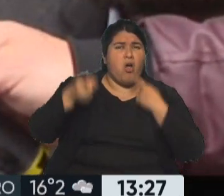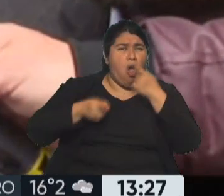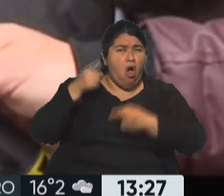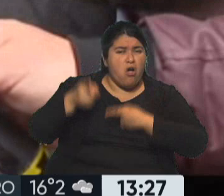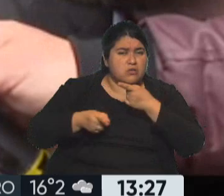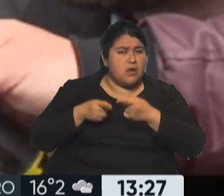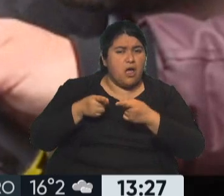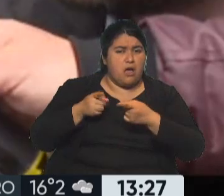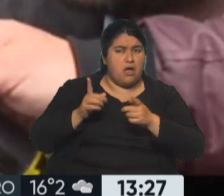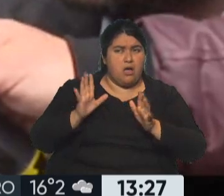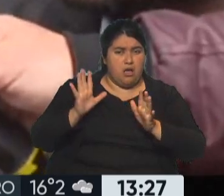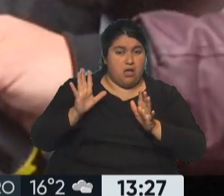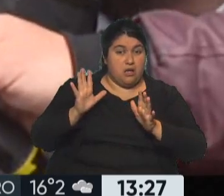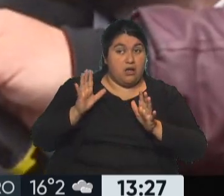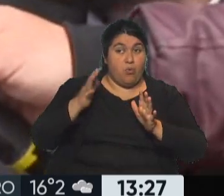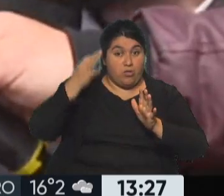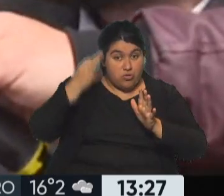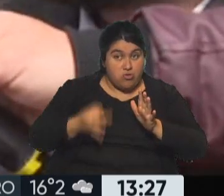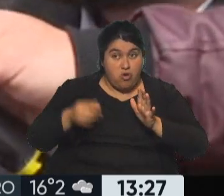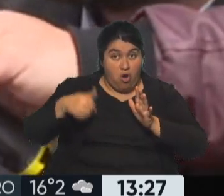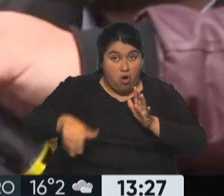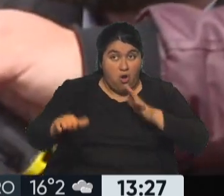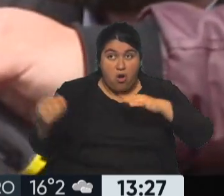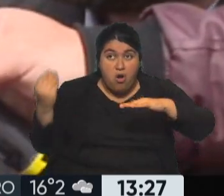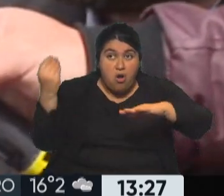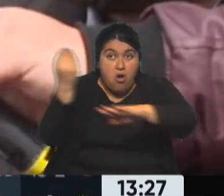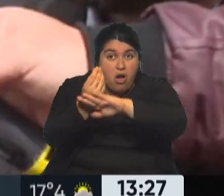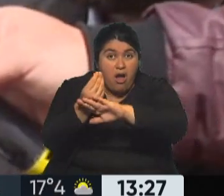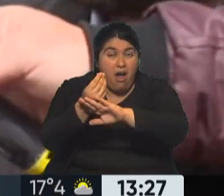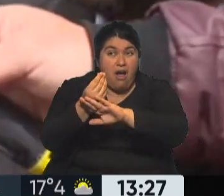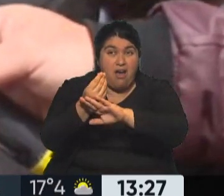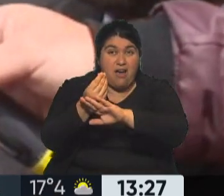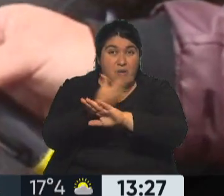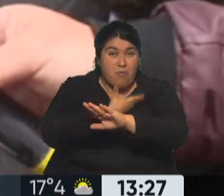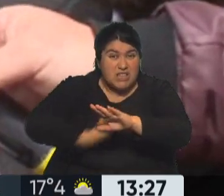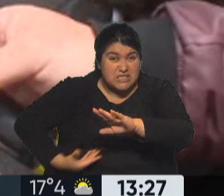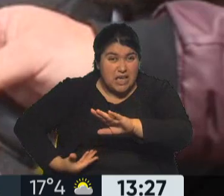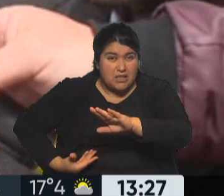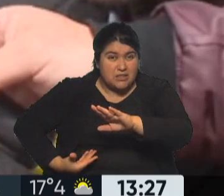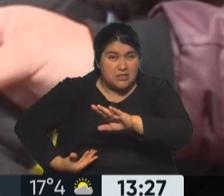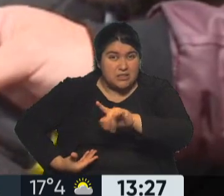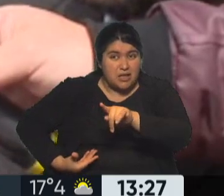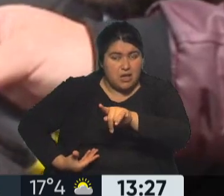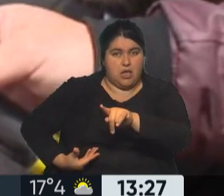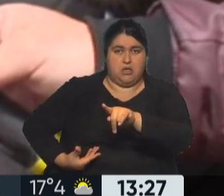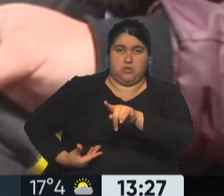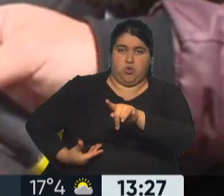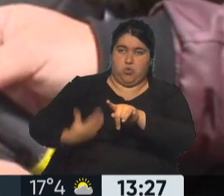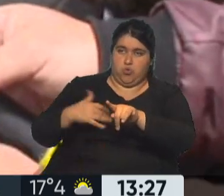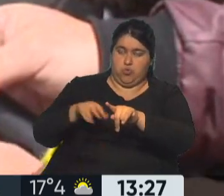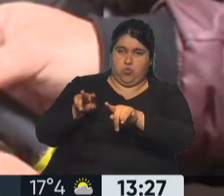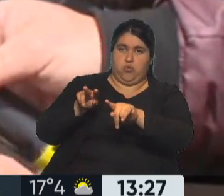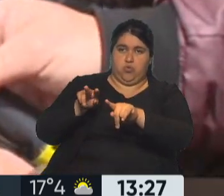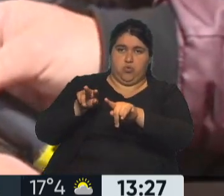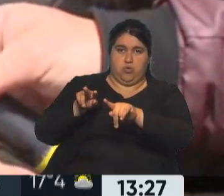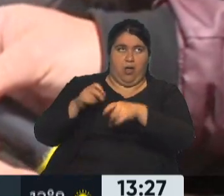común, pero cuando alguien va a estar entre los candidatos a presidente, es algo que realmente nos tiene que